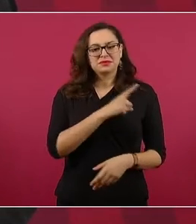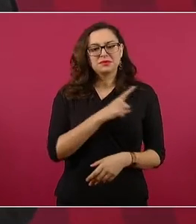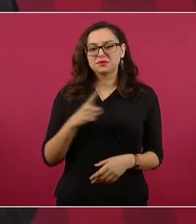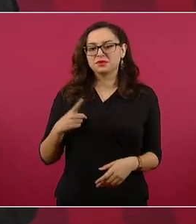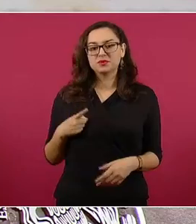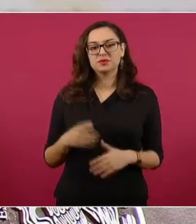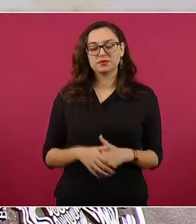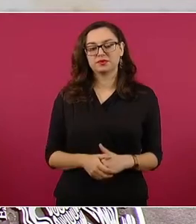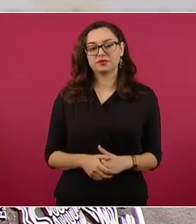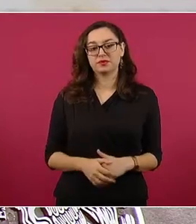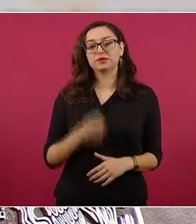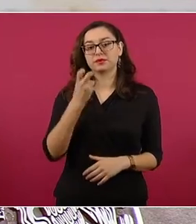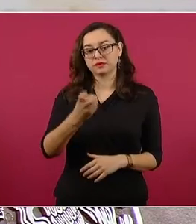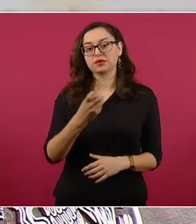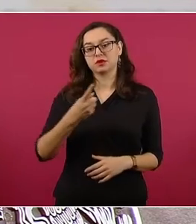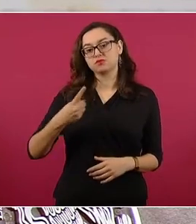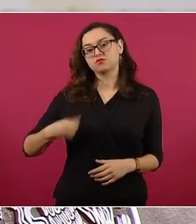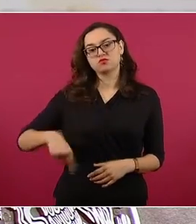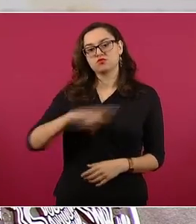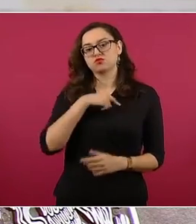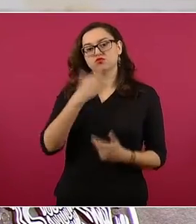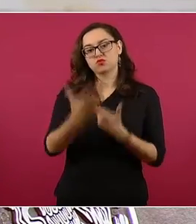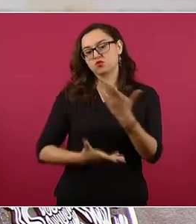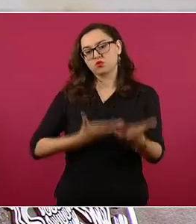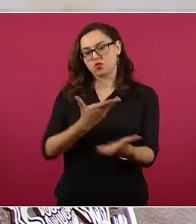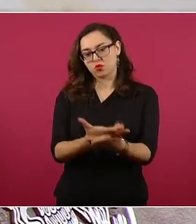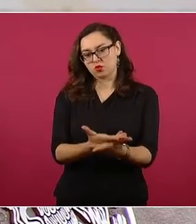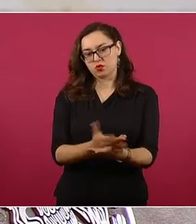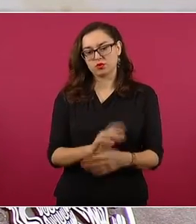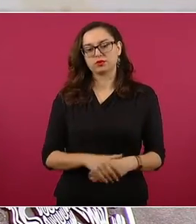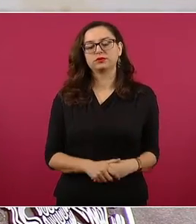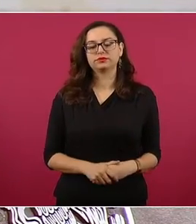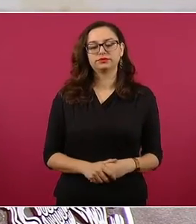Ese es nuestro planteamiento. Entonces,